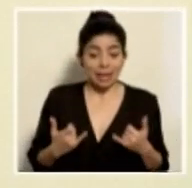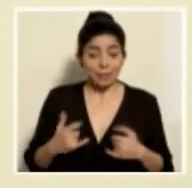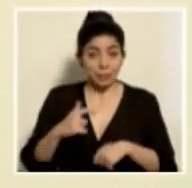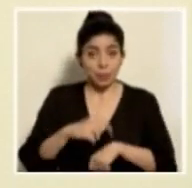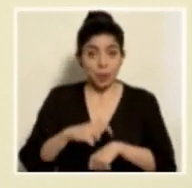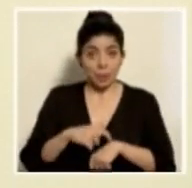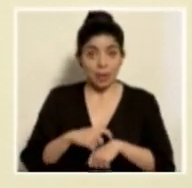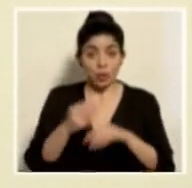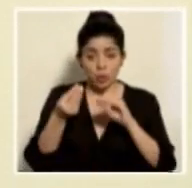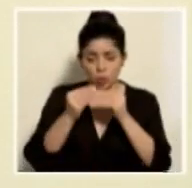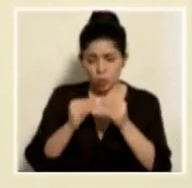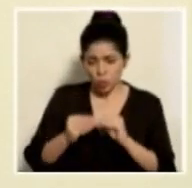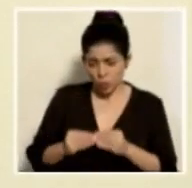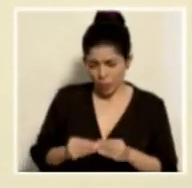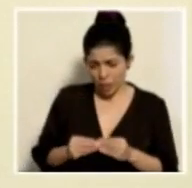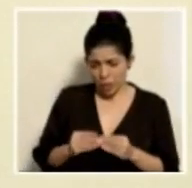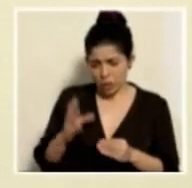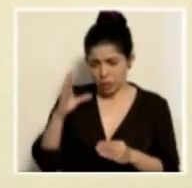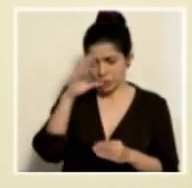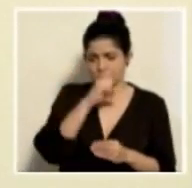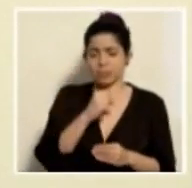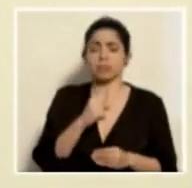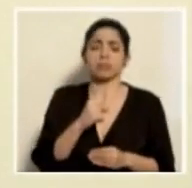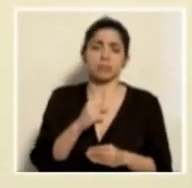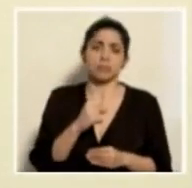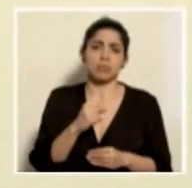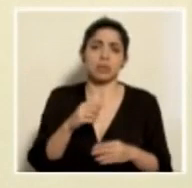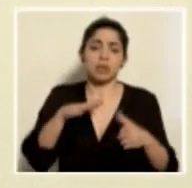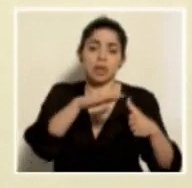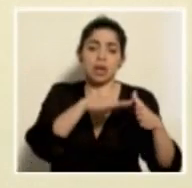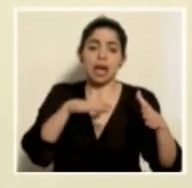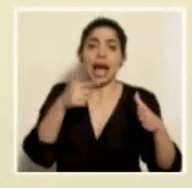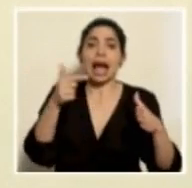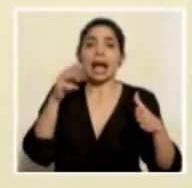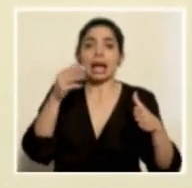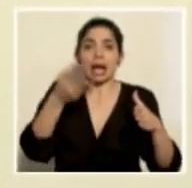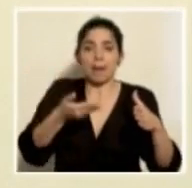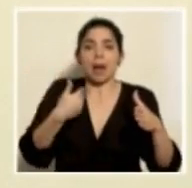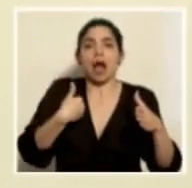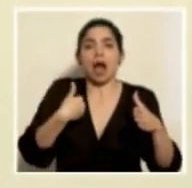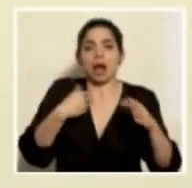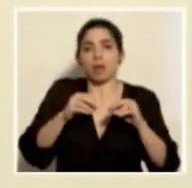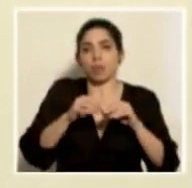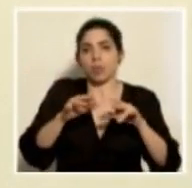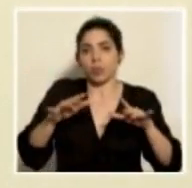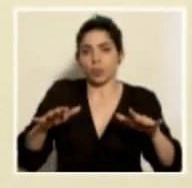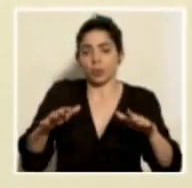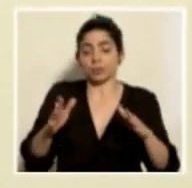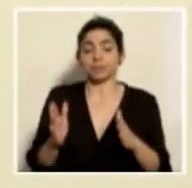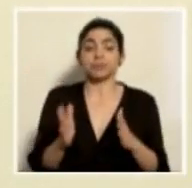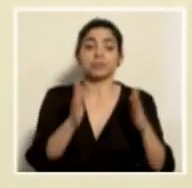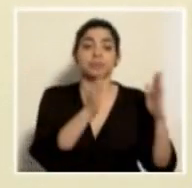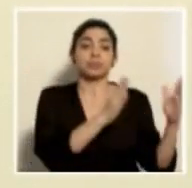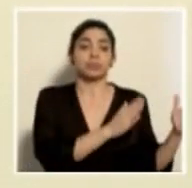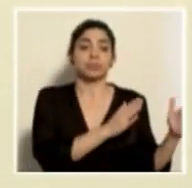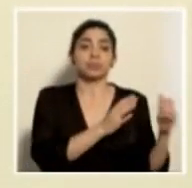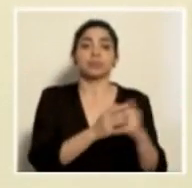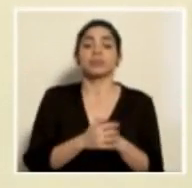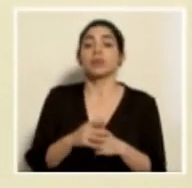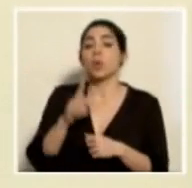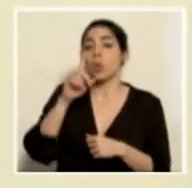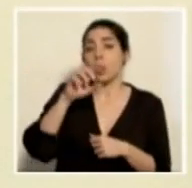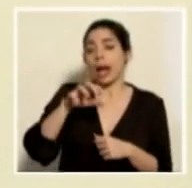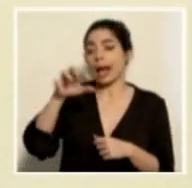viendo con las cifras es que se está materializando en el gran área metropolitana. Y con respecto a un